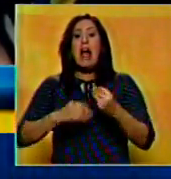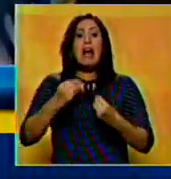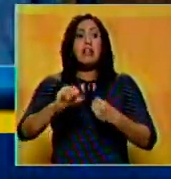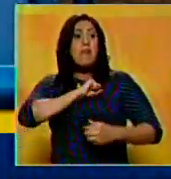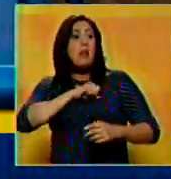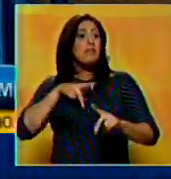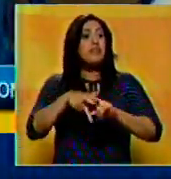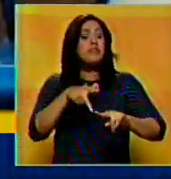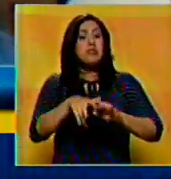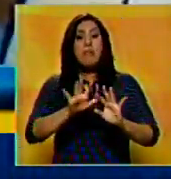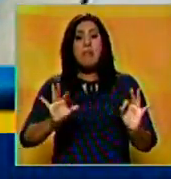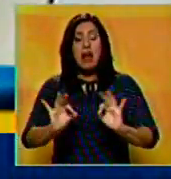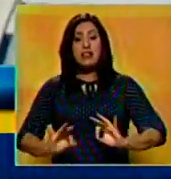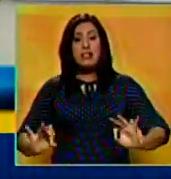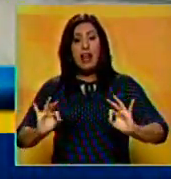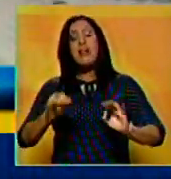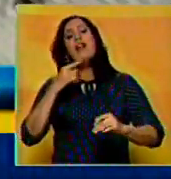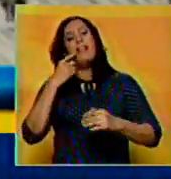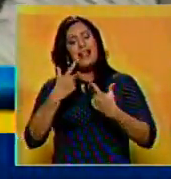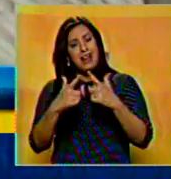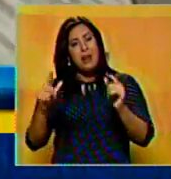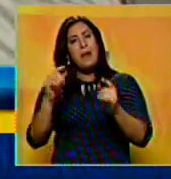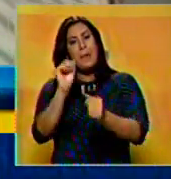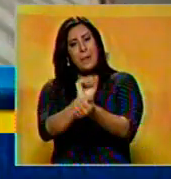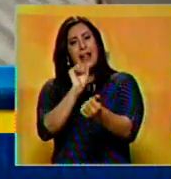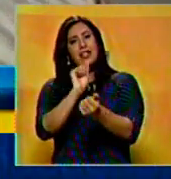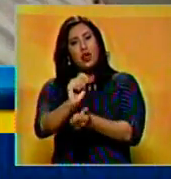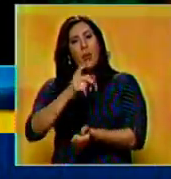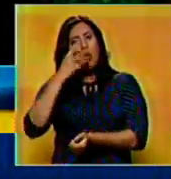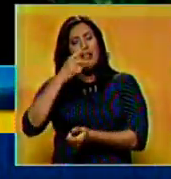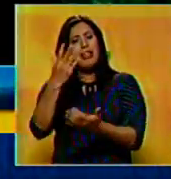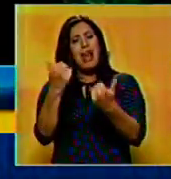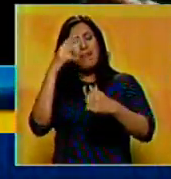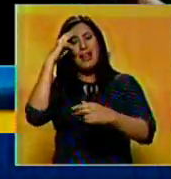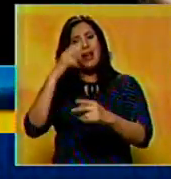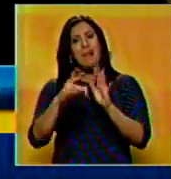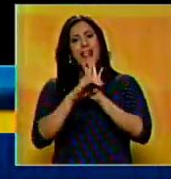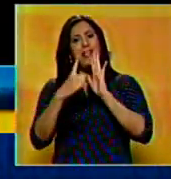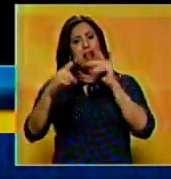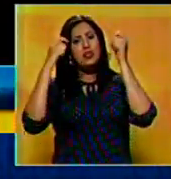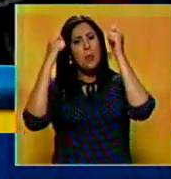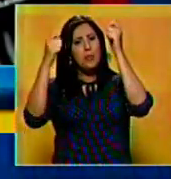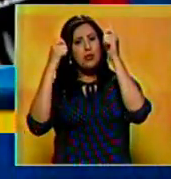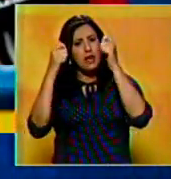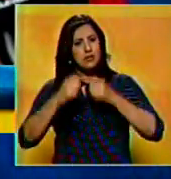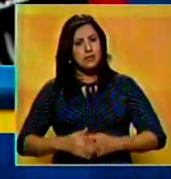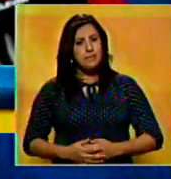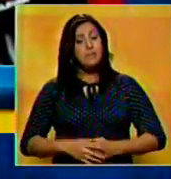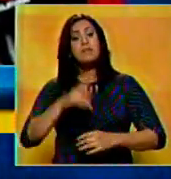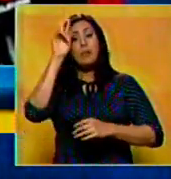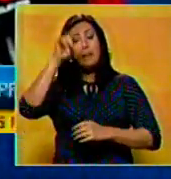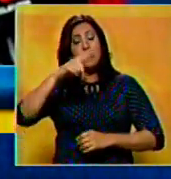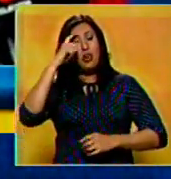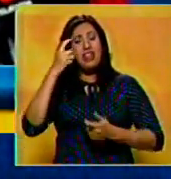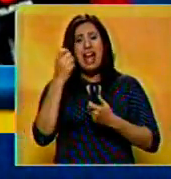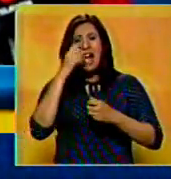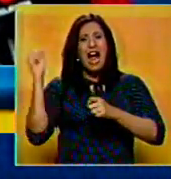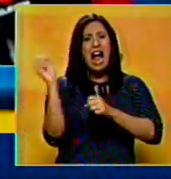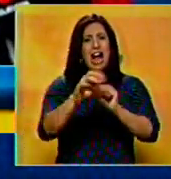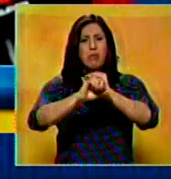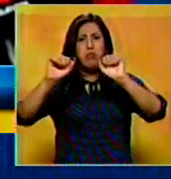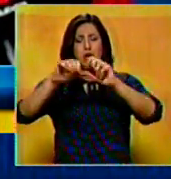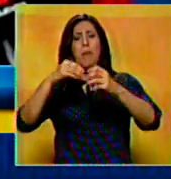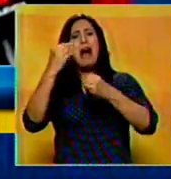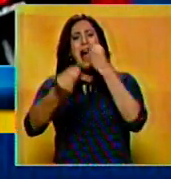es pánico. Piden la liberación de los presos políticos y exigieron respeto al derecho a protestar. Todos los días les echan gas, perdigones,